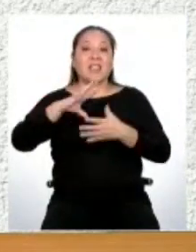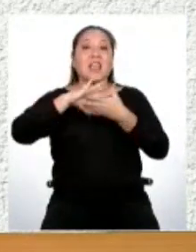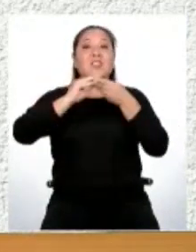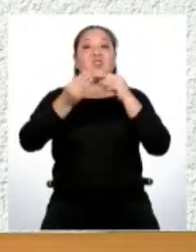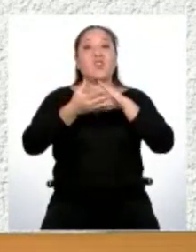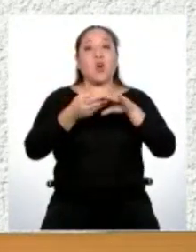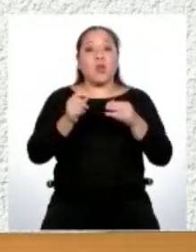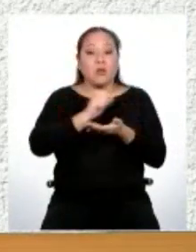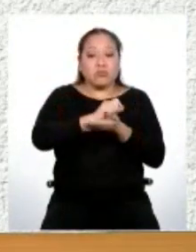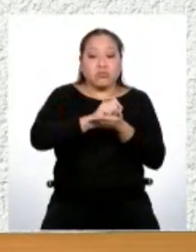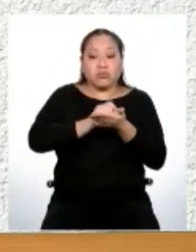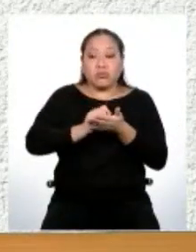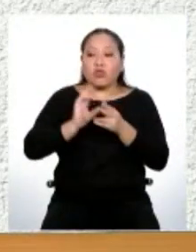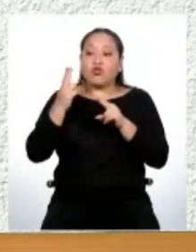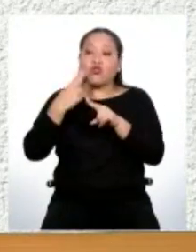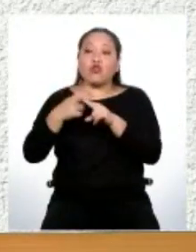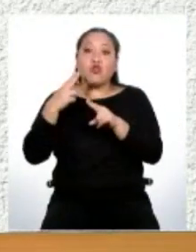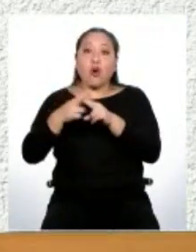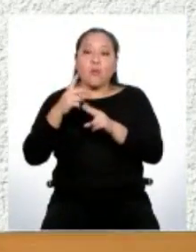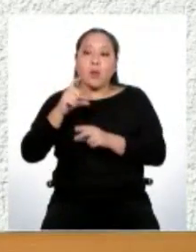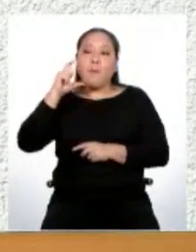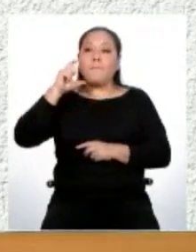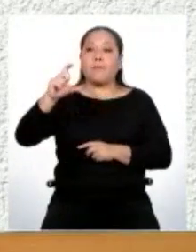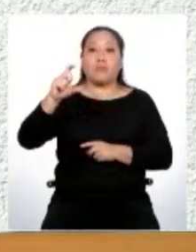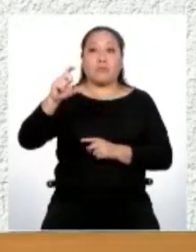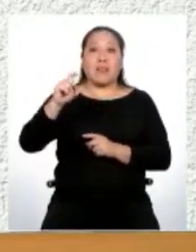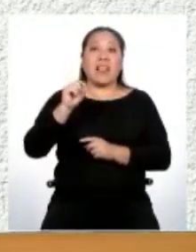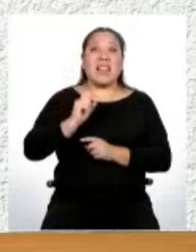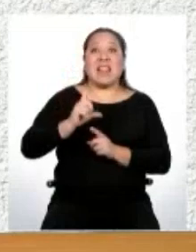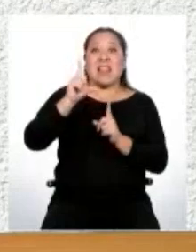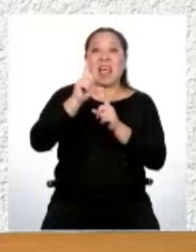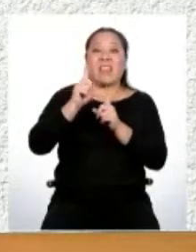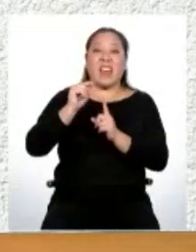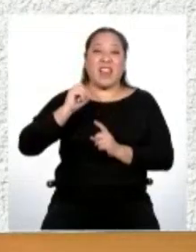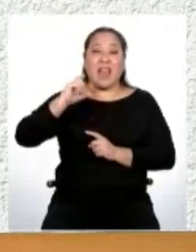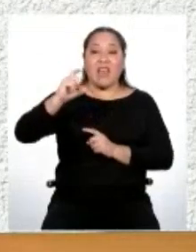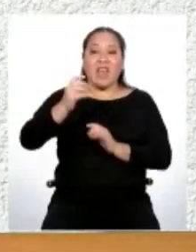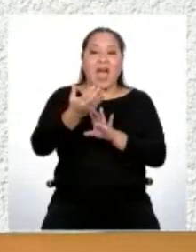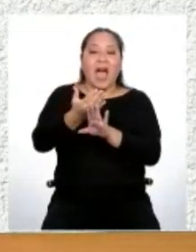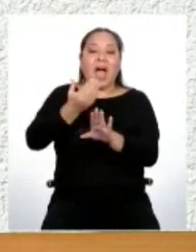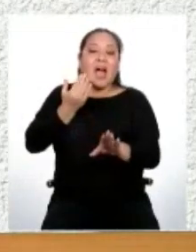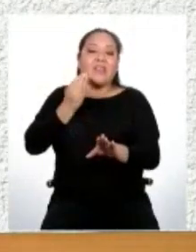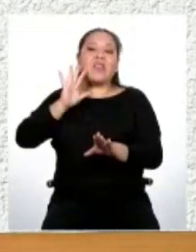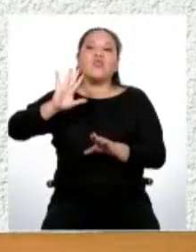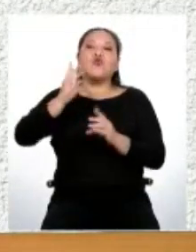de un libreto, sus nombres deben ser colocados en mayúscula antes de cada